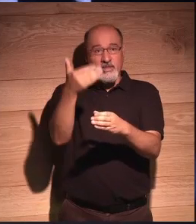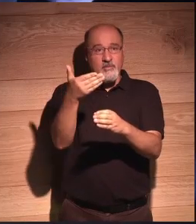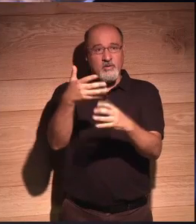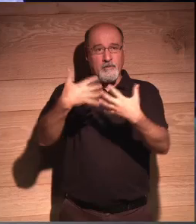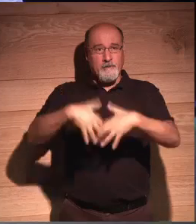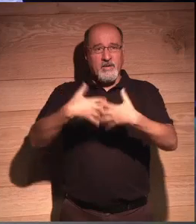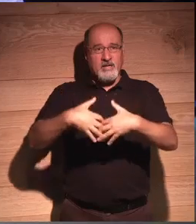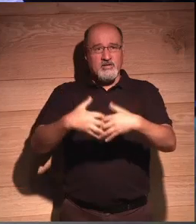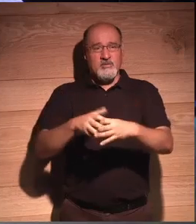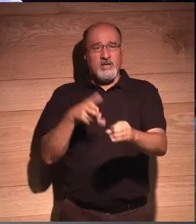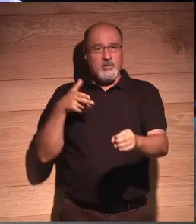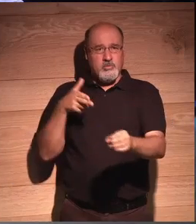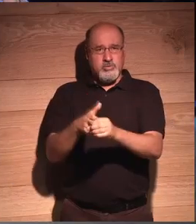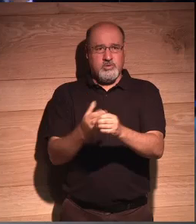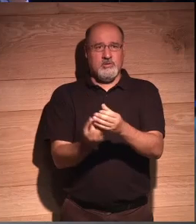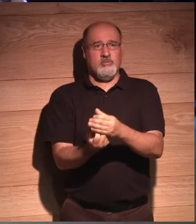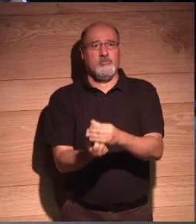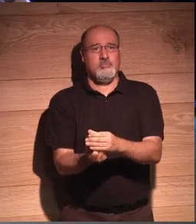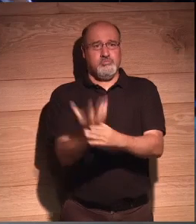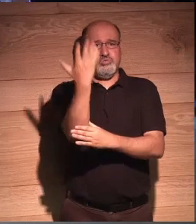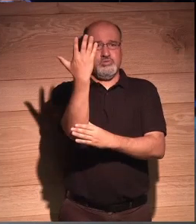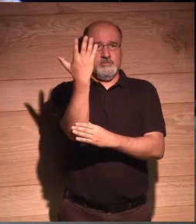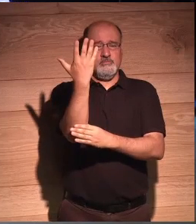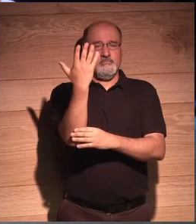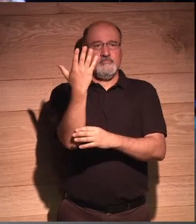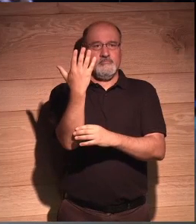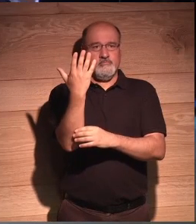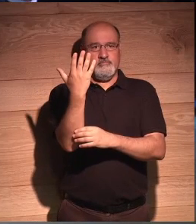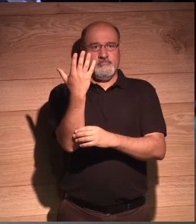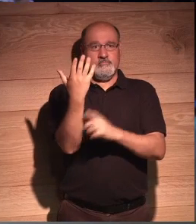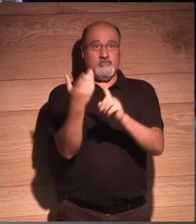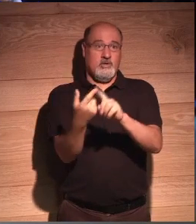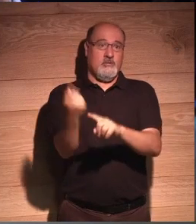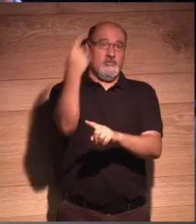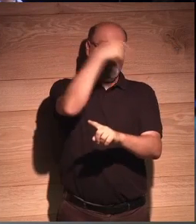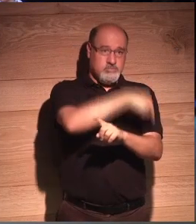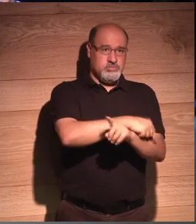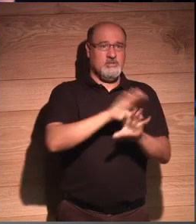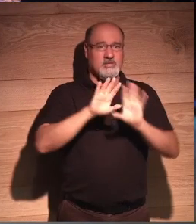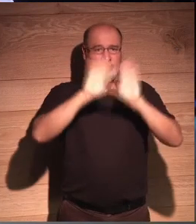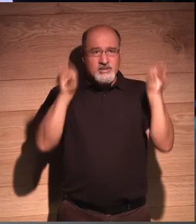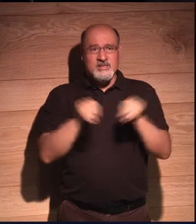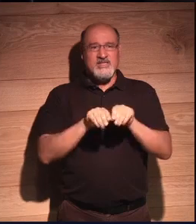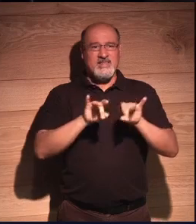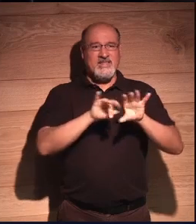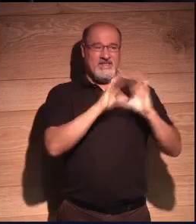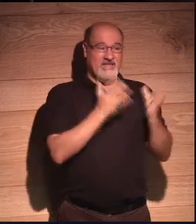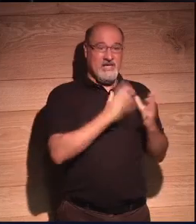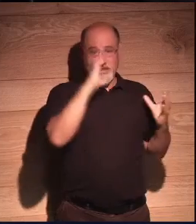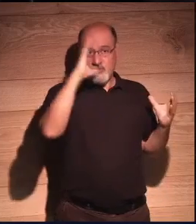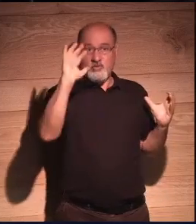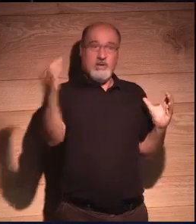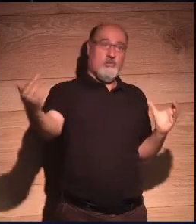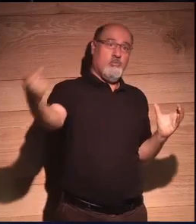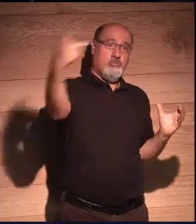maniobra de inyección, translunar, en este caso era transterrestre, para volver a la Tierra, que como